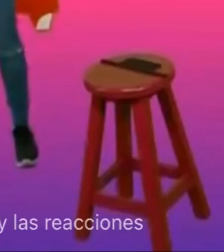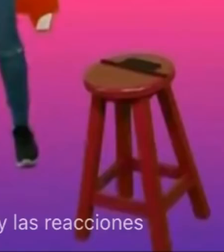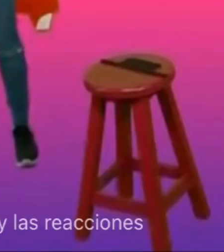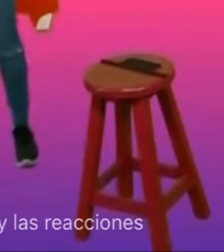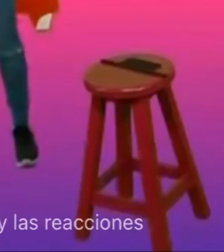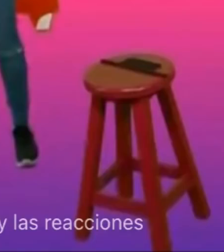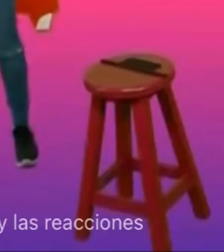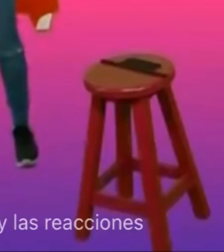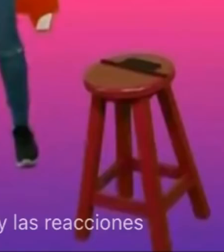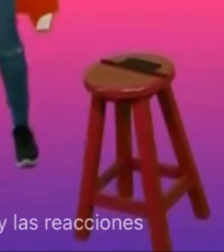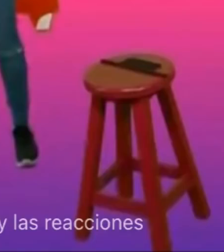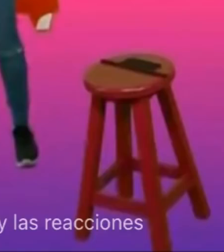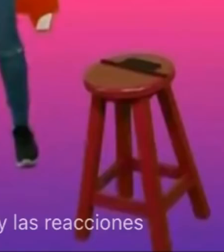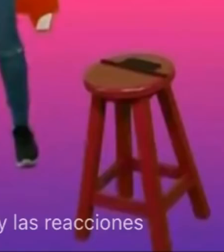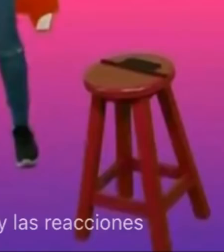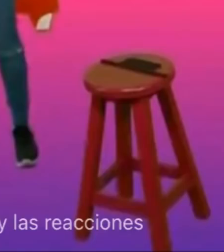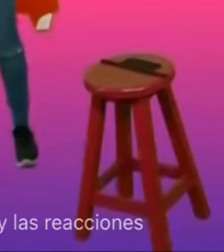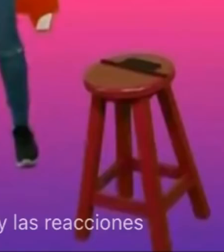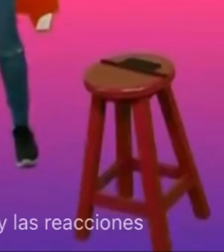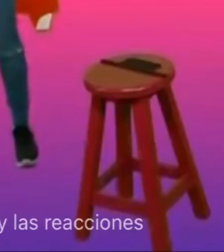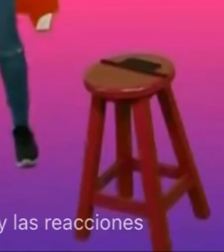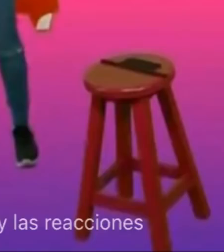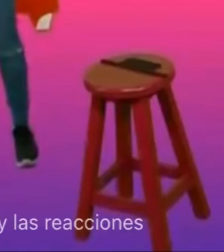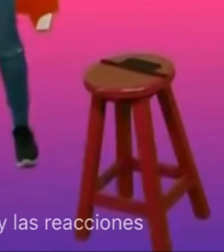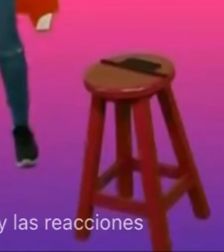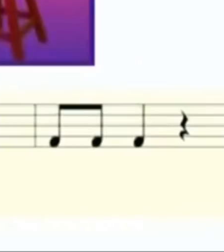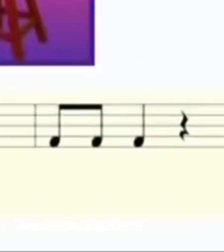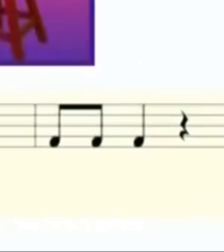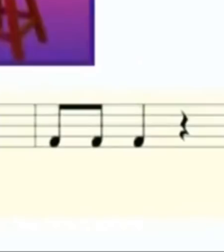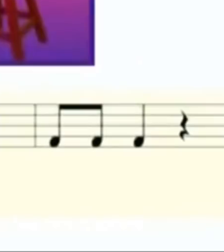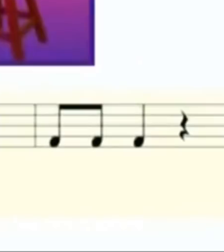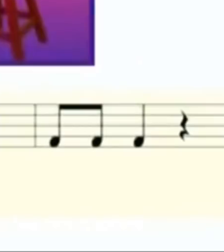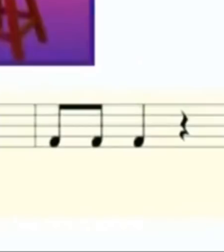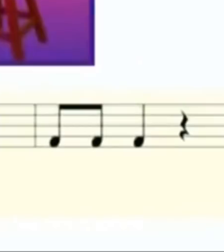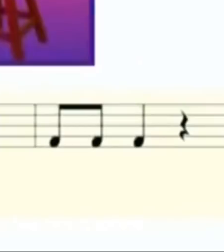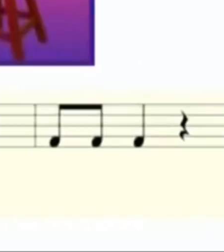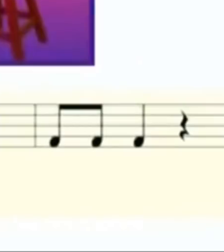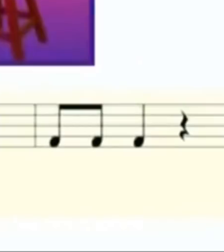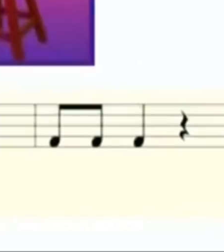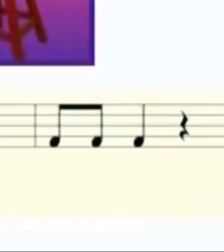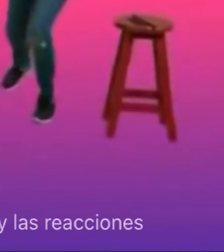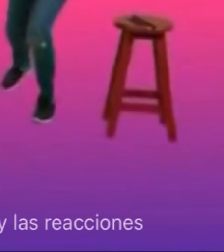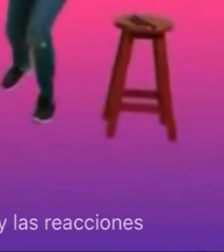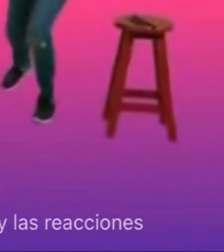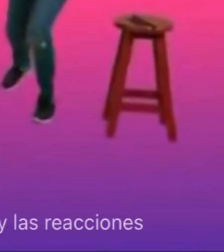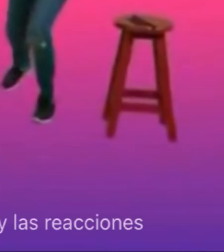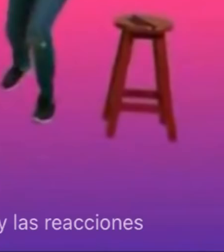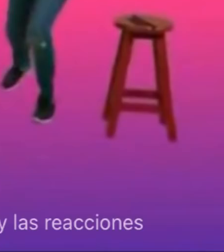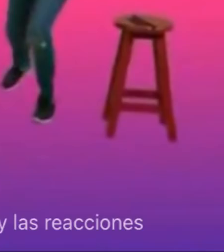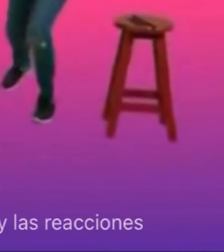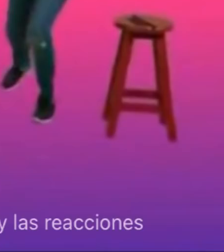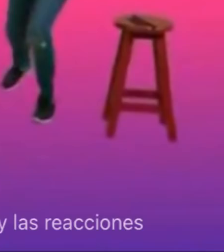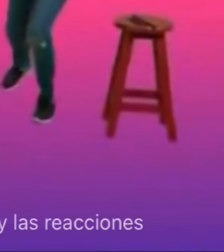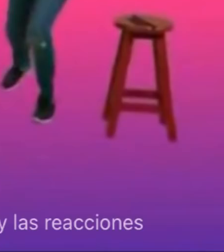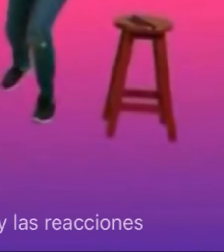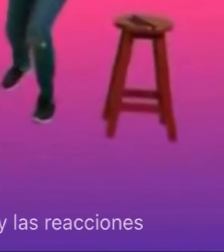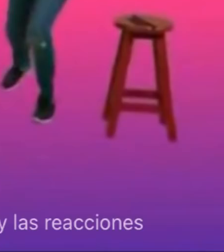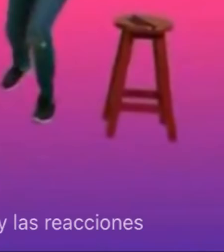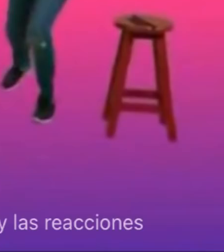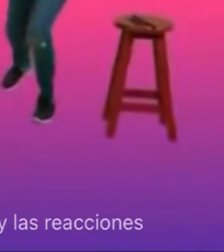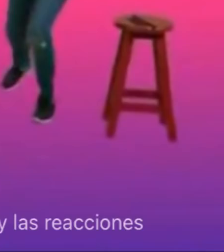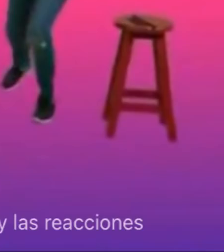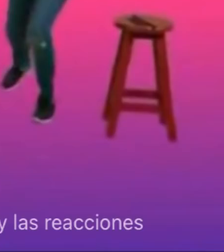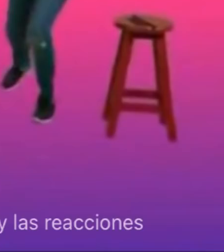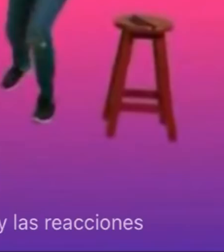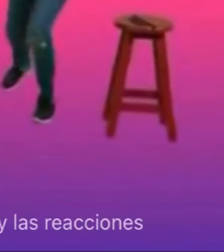marcar el ritmo con una pelota y tenemos que rebotar la pelota mientras leemos la partitura. Ahora vamos a botar la pelota al ritmo de la danza rusa